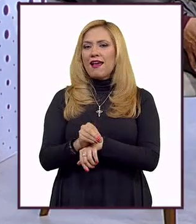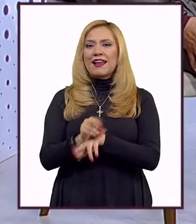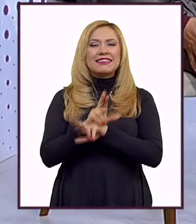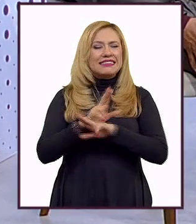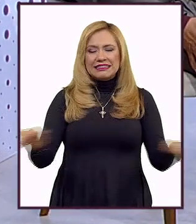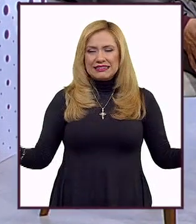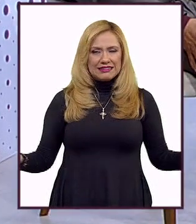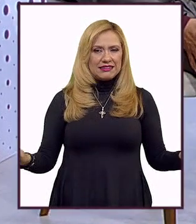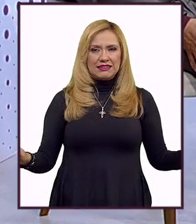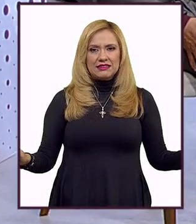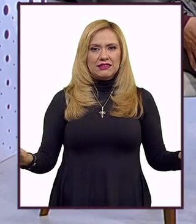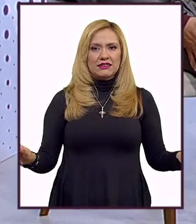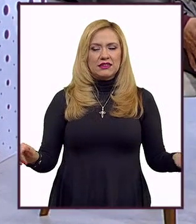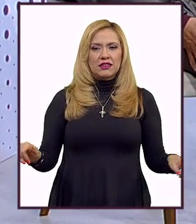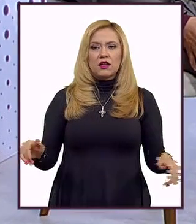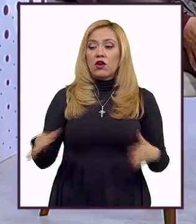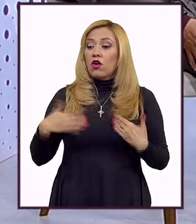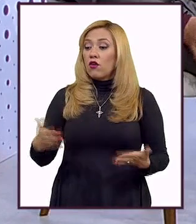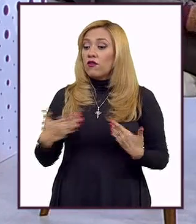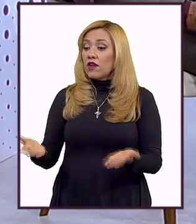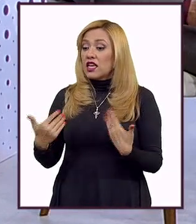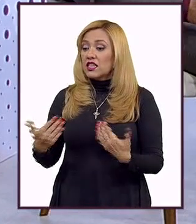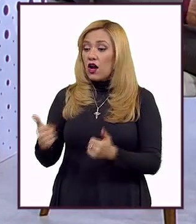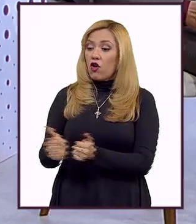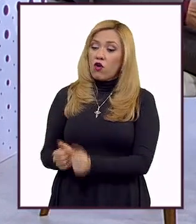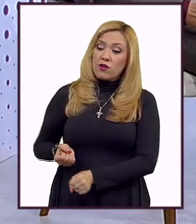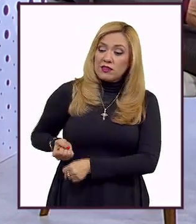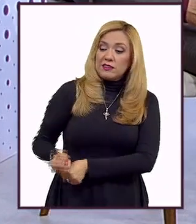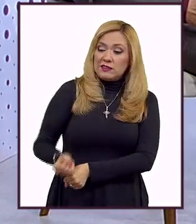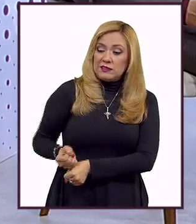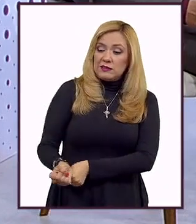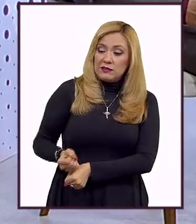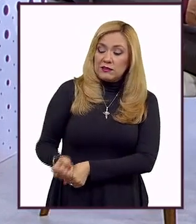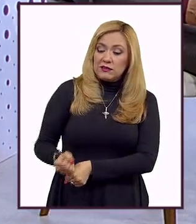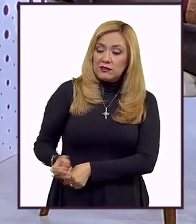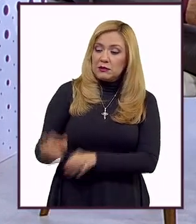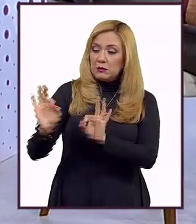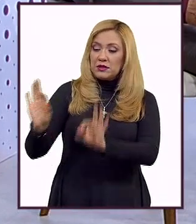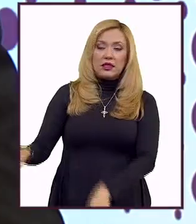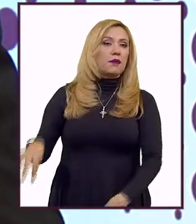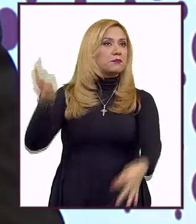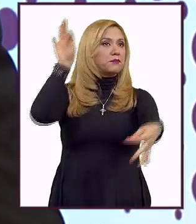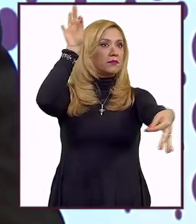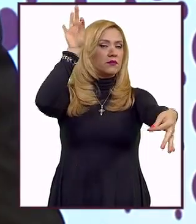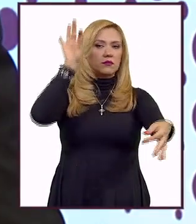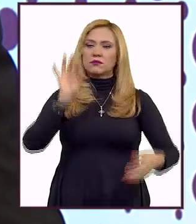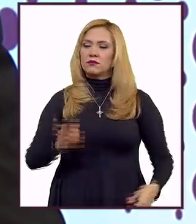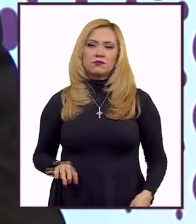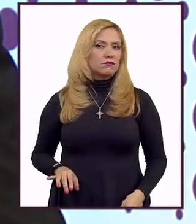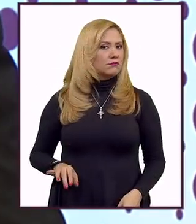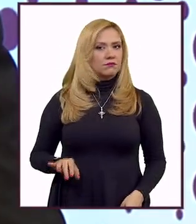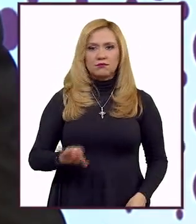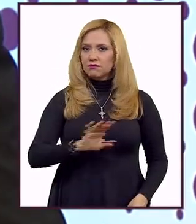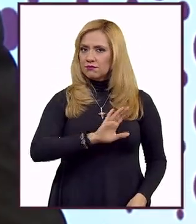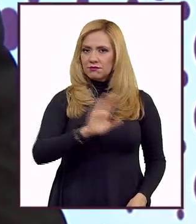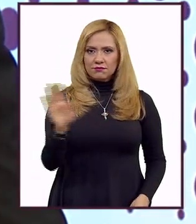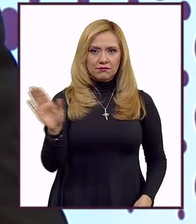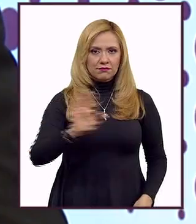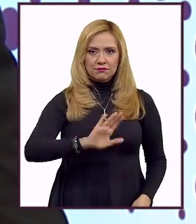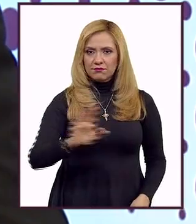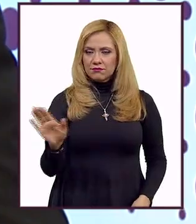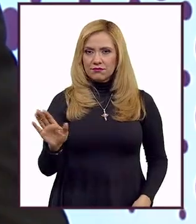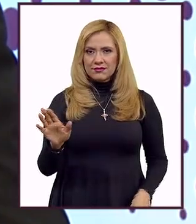ninguna circunstancia una confesión que no sea rendida o una declaración que no sea rendida ante el propio juez que está conociendo del juicio